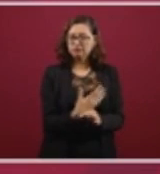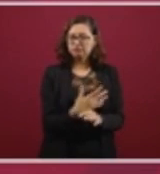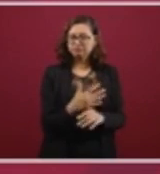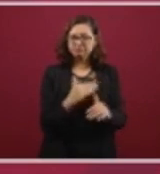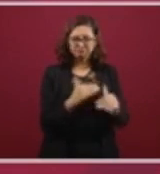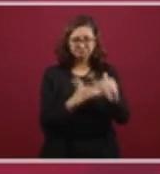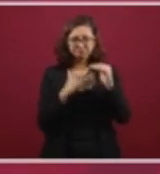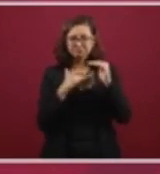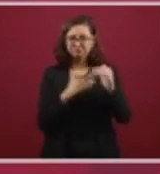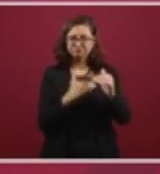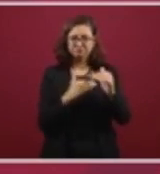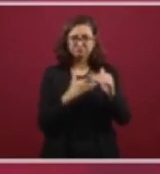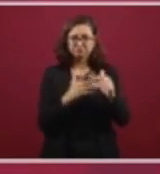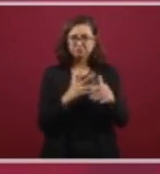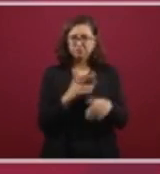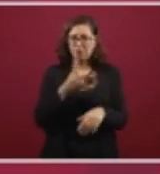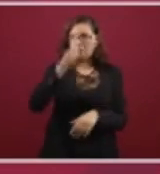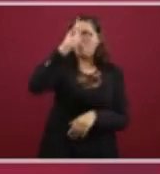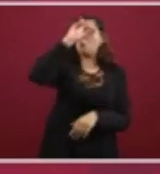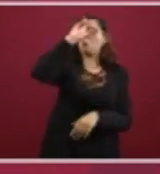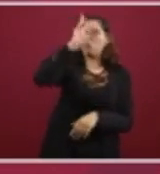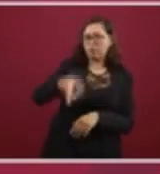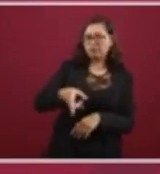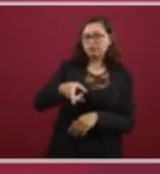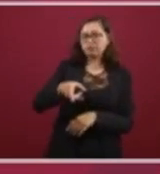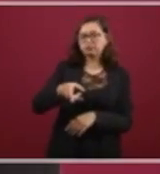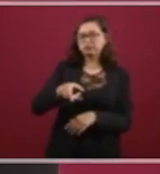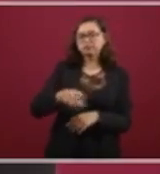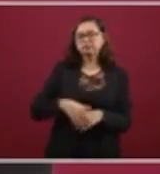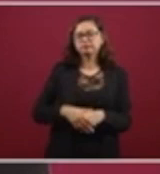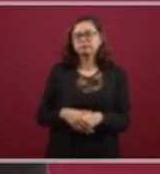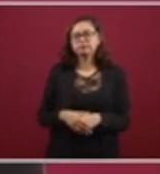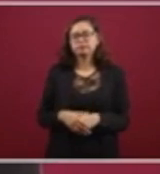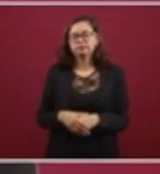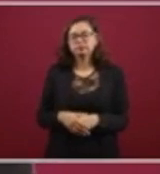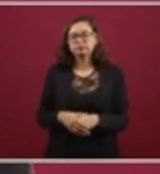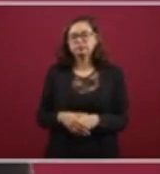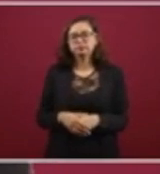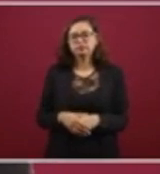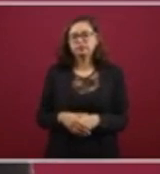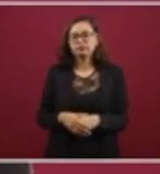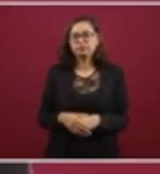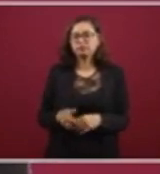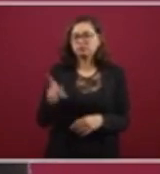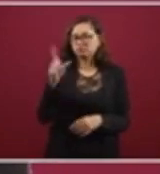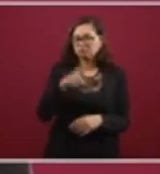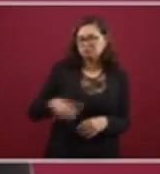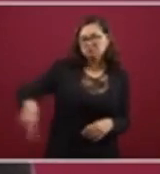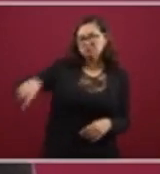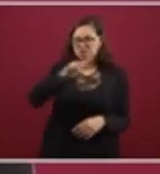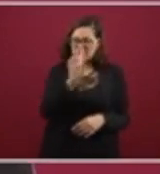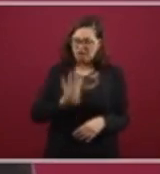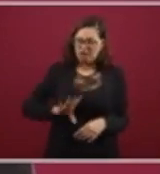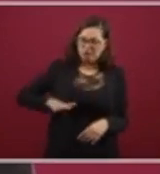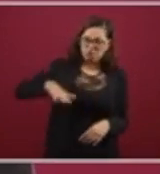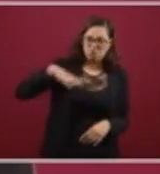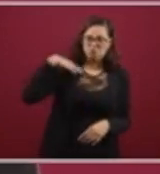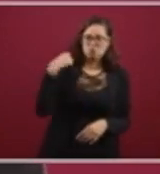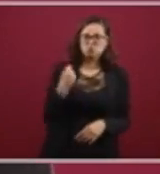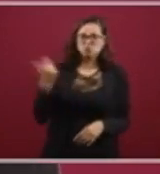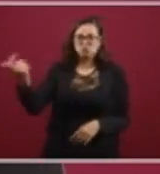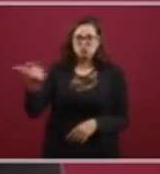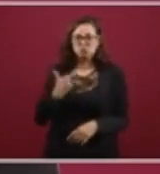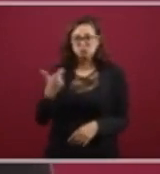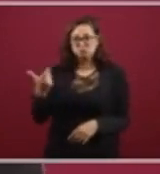limite, se prohíba el que haya sueldos elevadísimos, porque eso